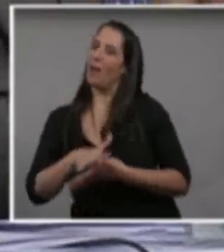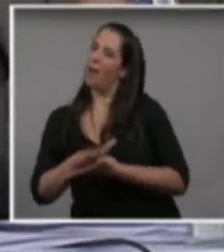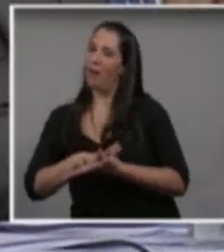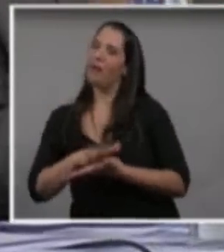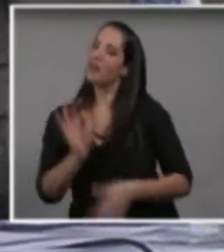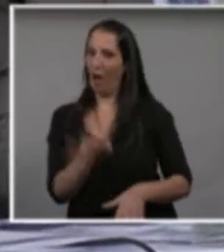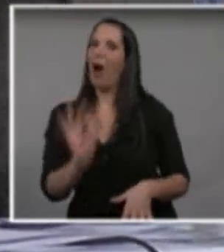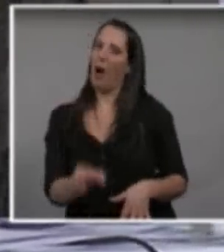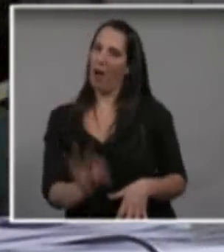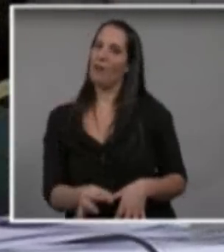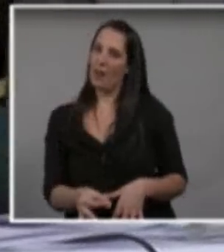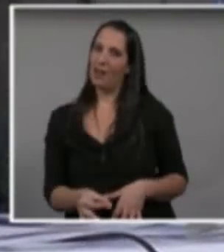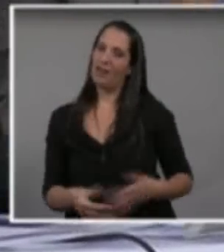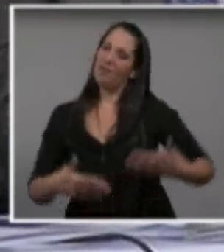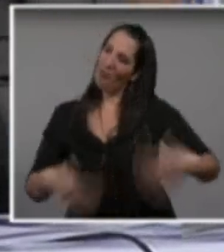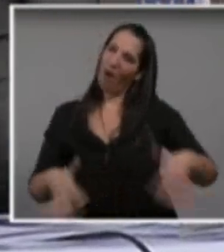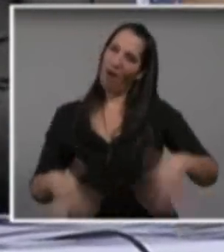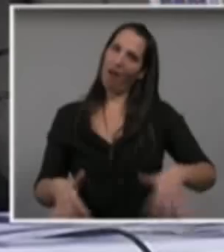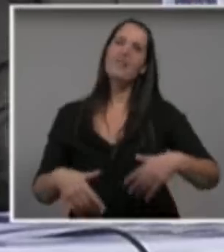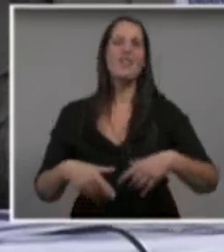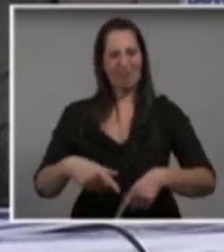está todo bien.